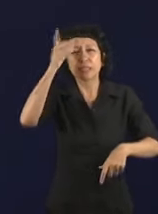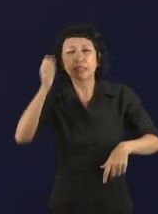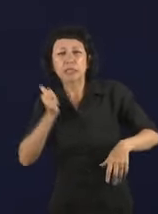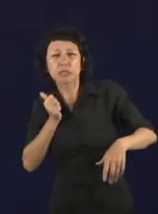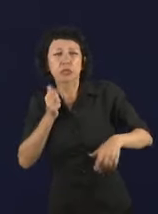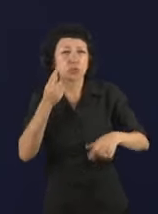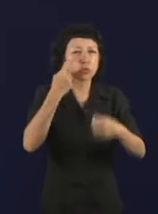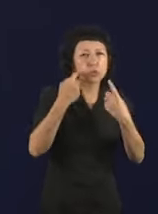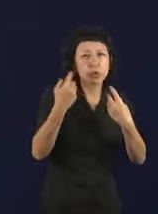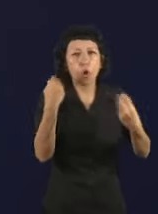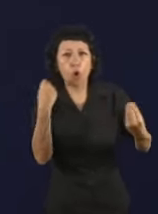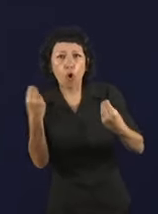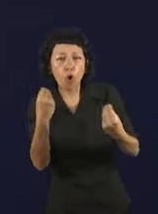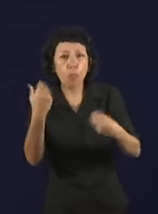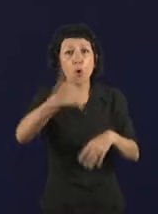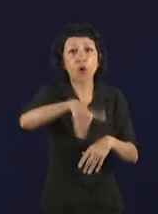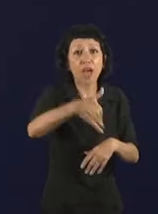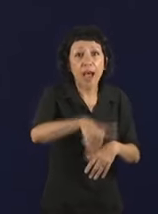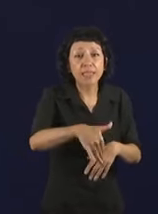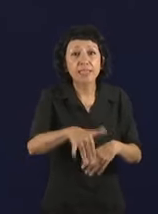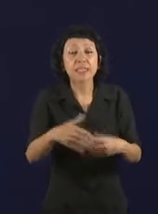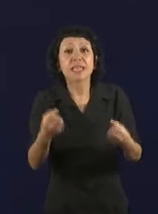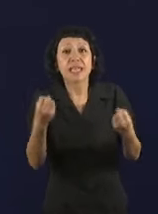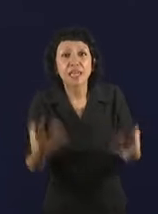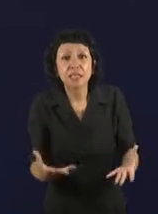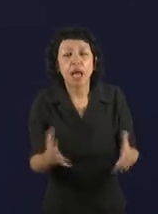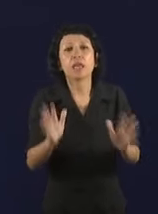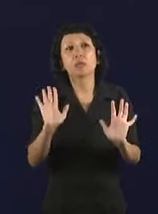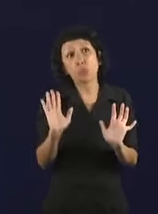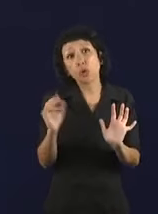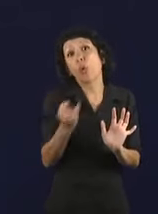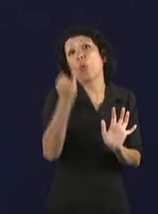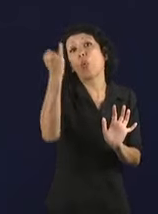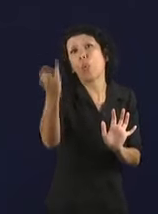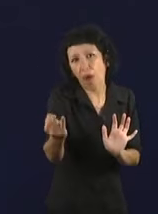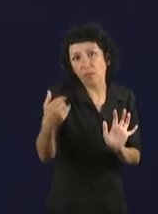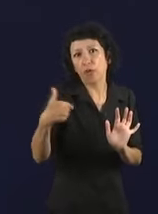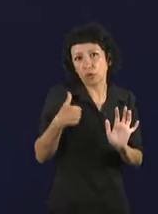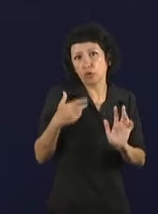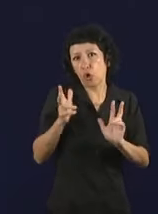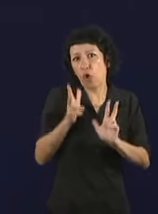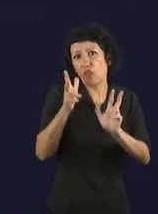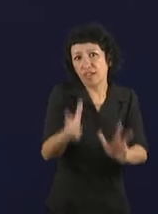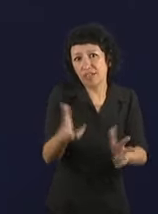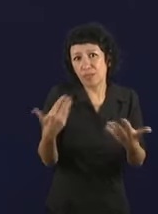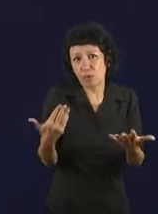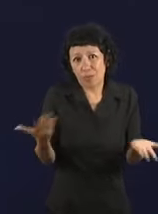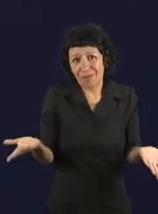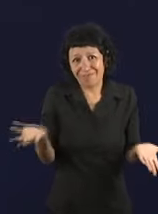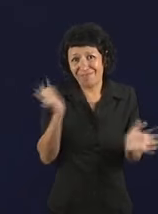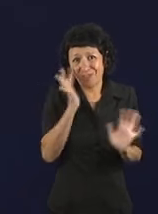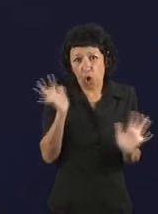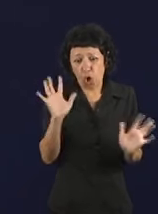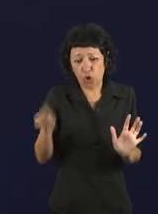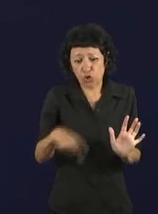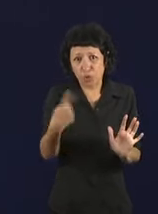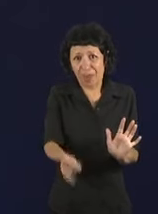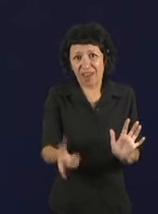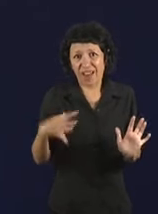ocurra en la calle te lo podré contar en tal caso el jueves ya que no lo desconocemos Cuál va a ser